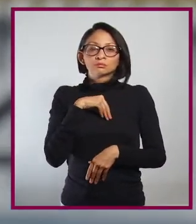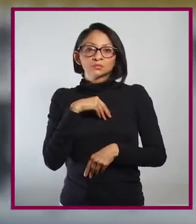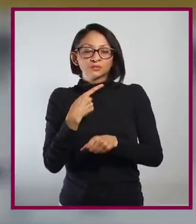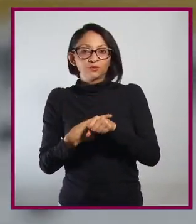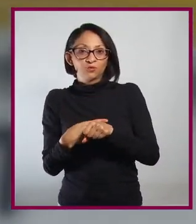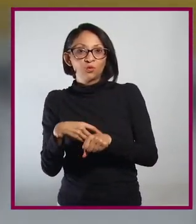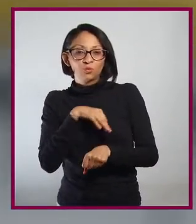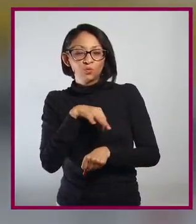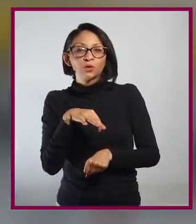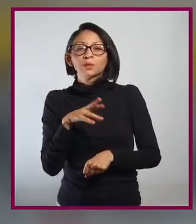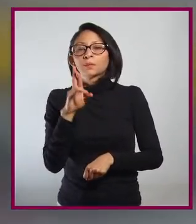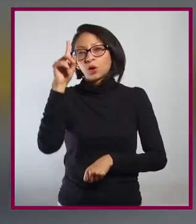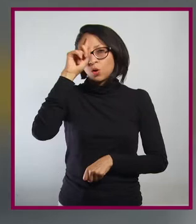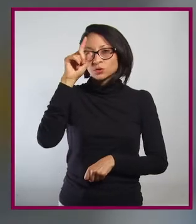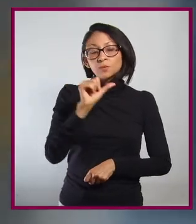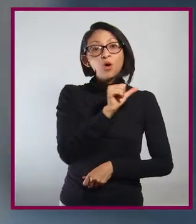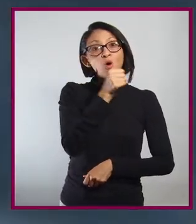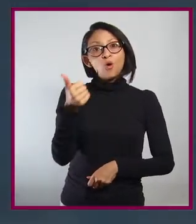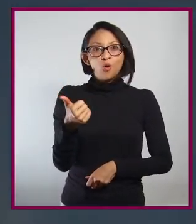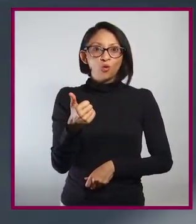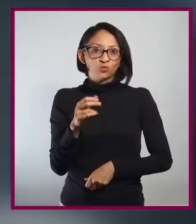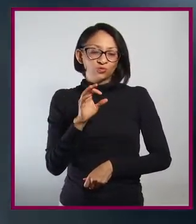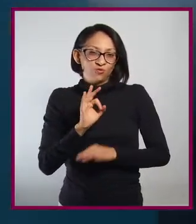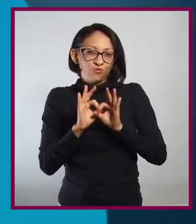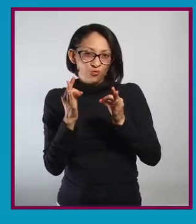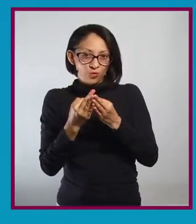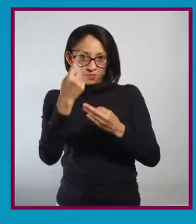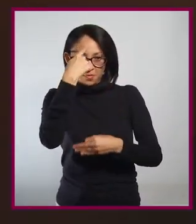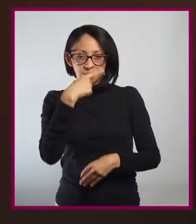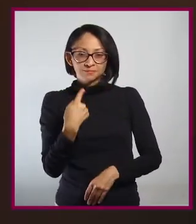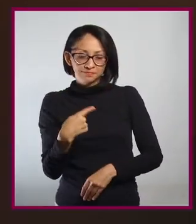recomienda el uso de otro tipo de termómetros.